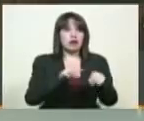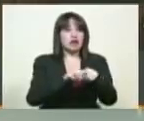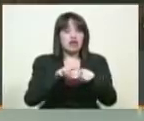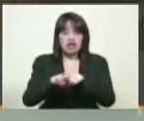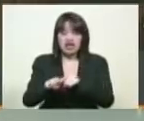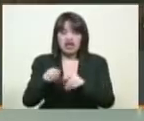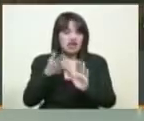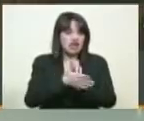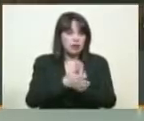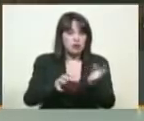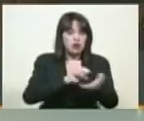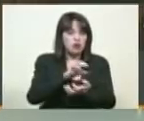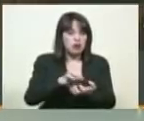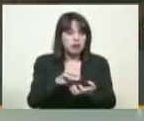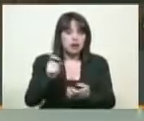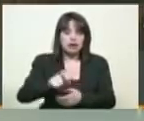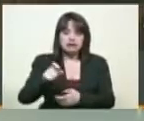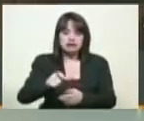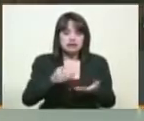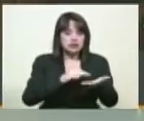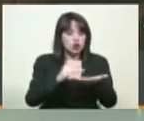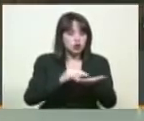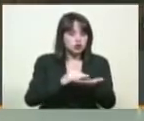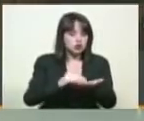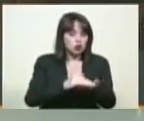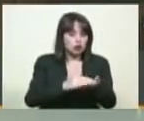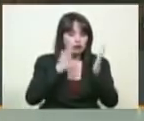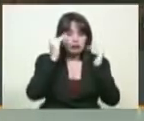puedo atender que más puedo hacer por el pueblo